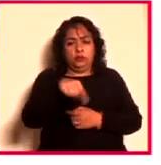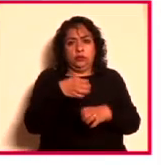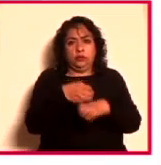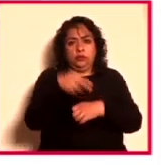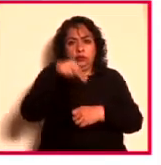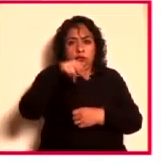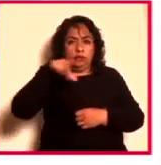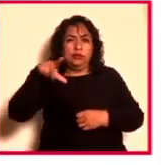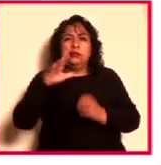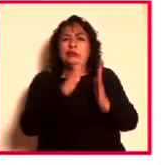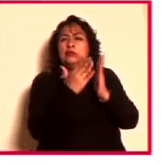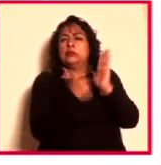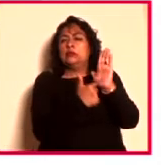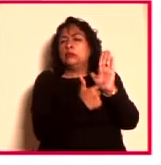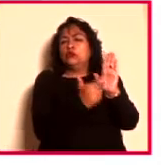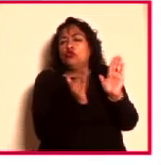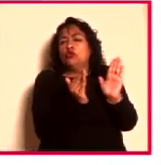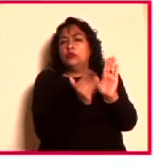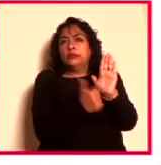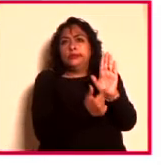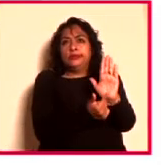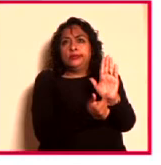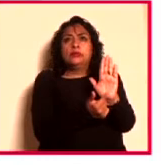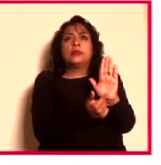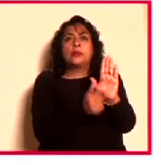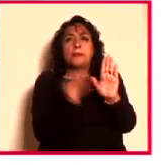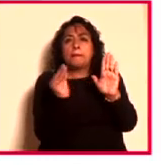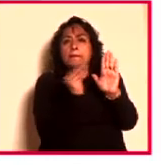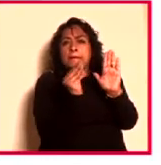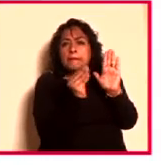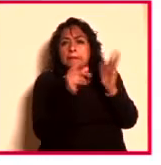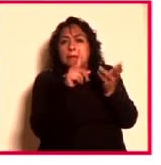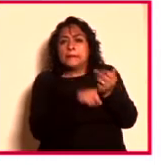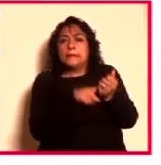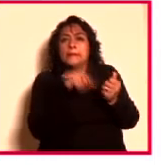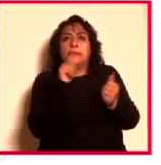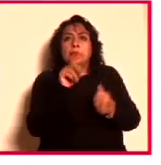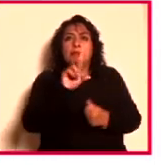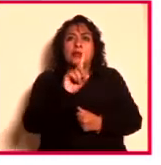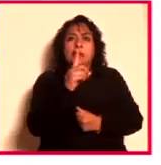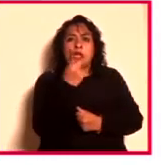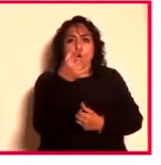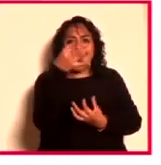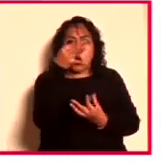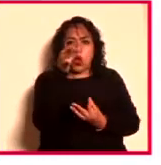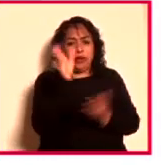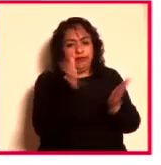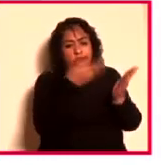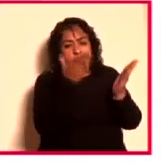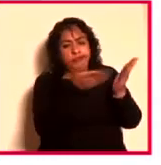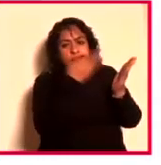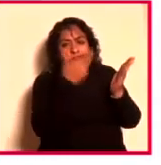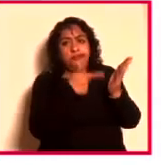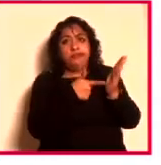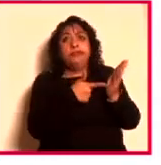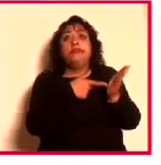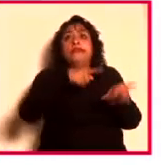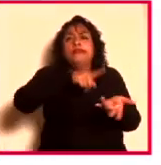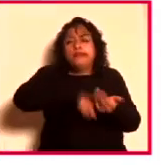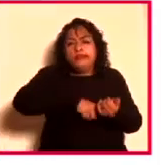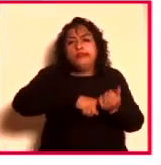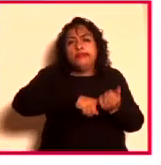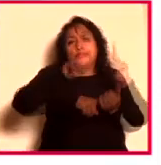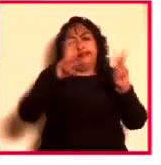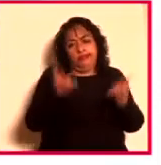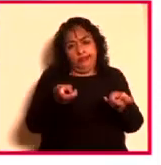pequeño libro que está compuesto por 31 páginas. En ella se contiene